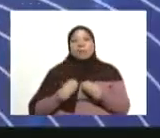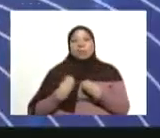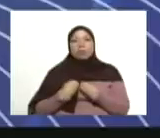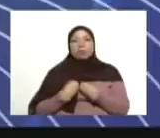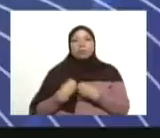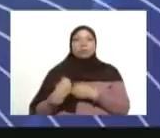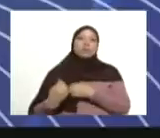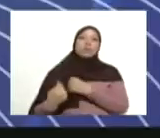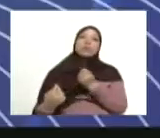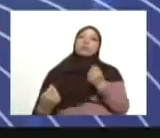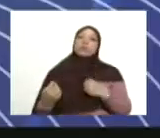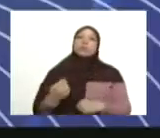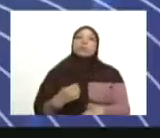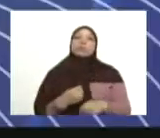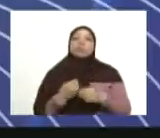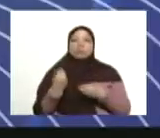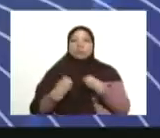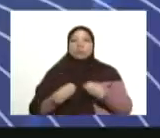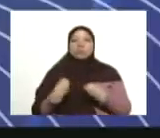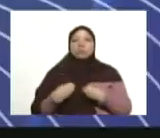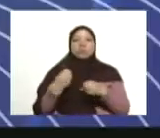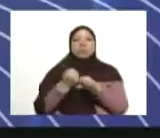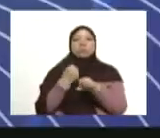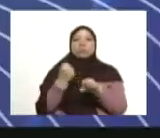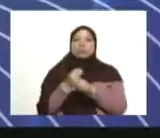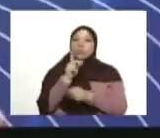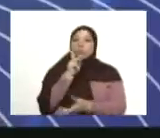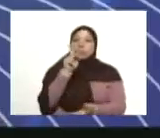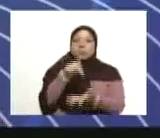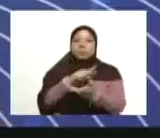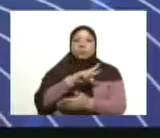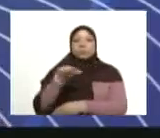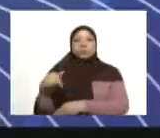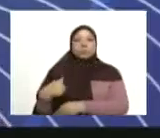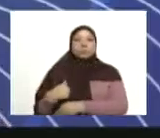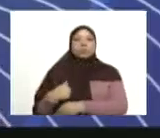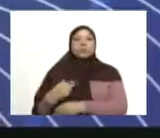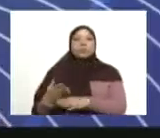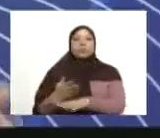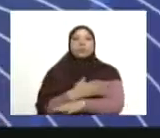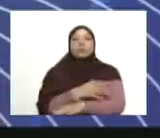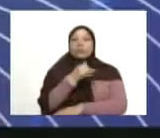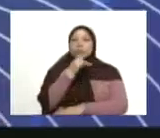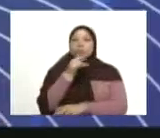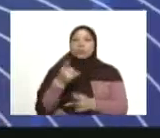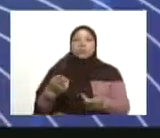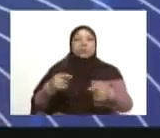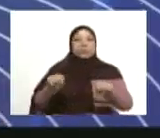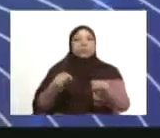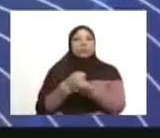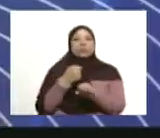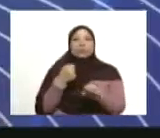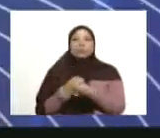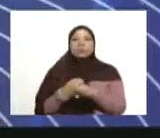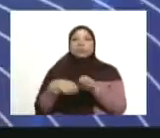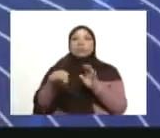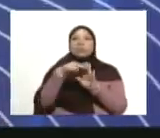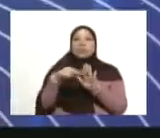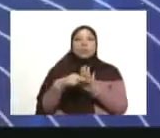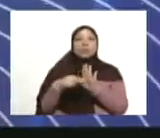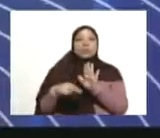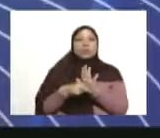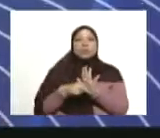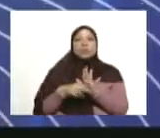porque hay que sobrevivir, para hacer el bien hay que sobrevivir. Y nosotros, ante tantos bloqueos, ante tantas medidas